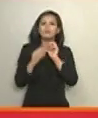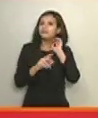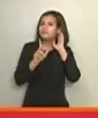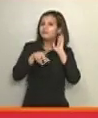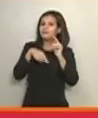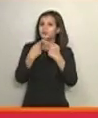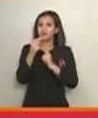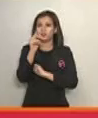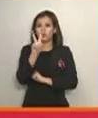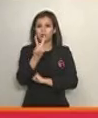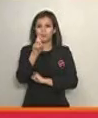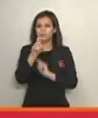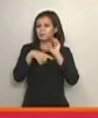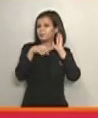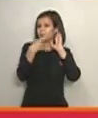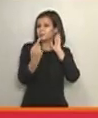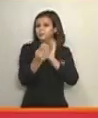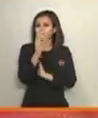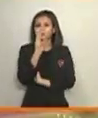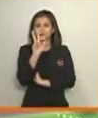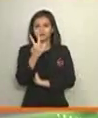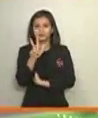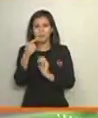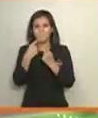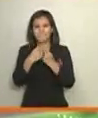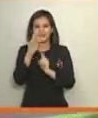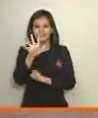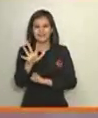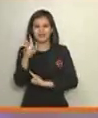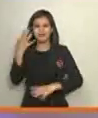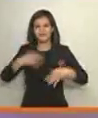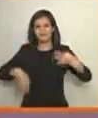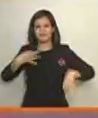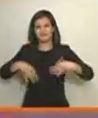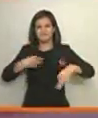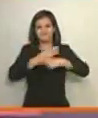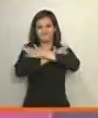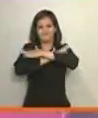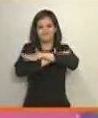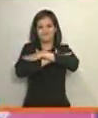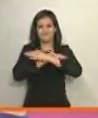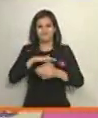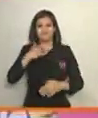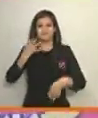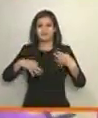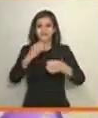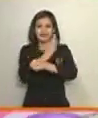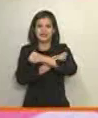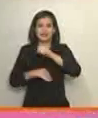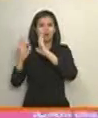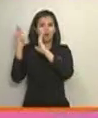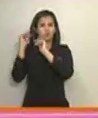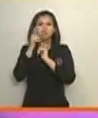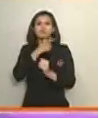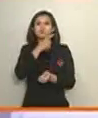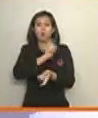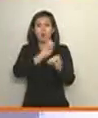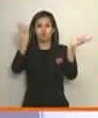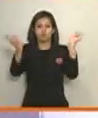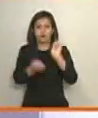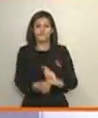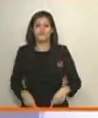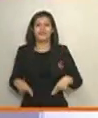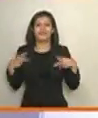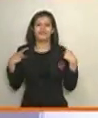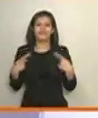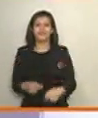Para Multi-X es 2X, para más 1 es 63 más 5. Muchas felicidades, les deseo una feliz tarde. Lleno de esperanza, Loto te